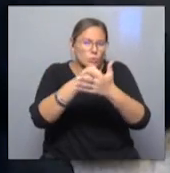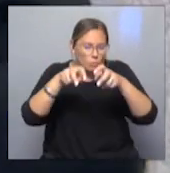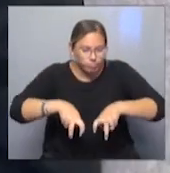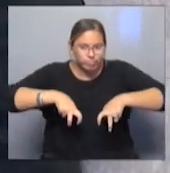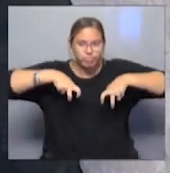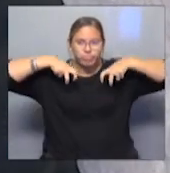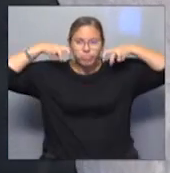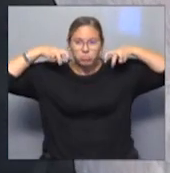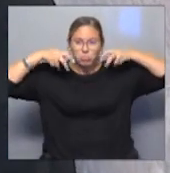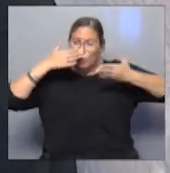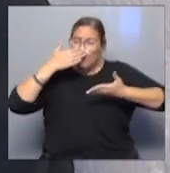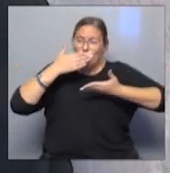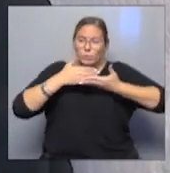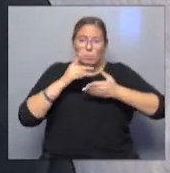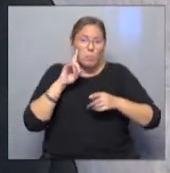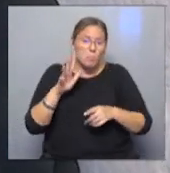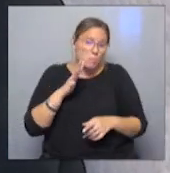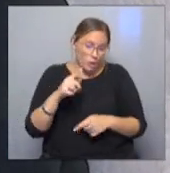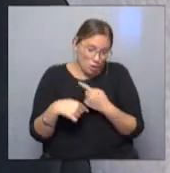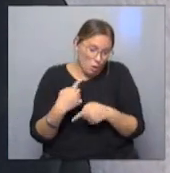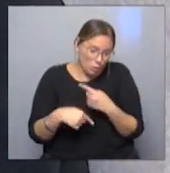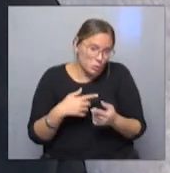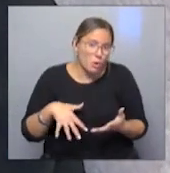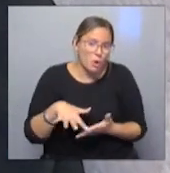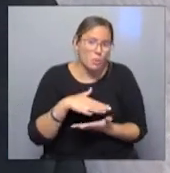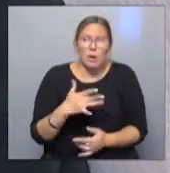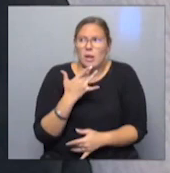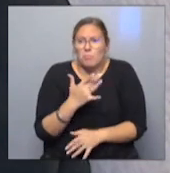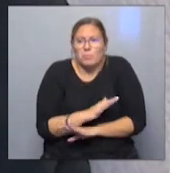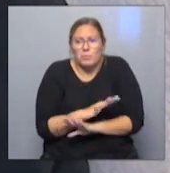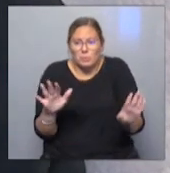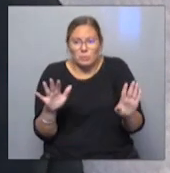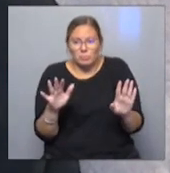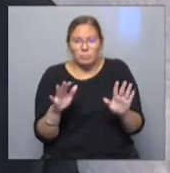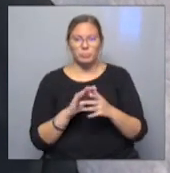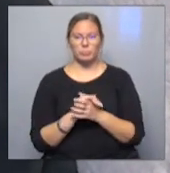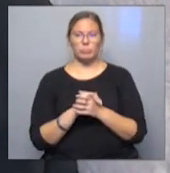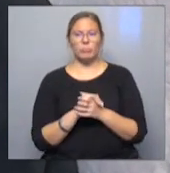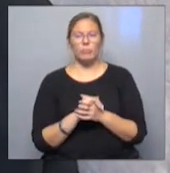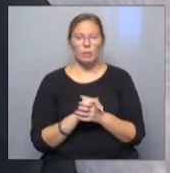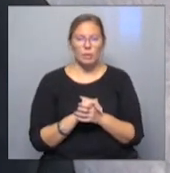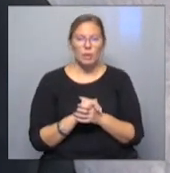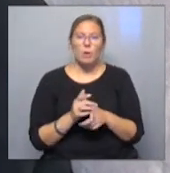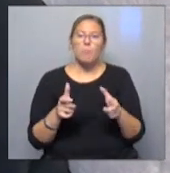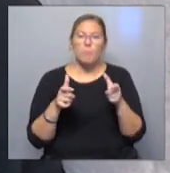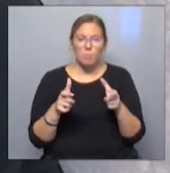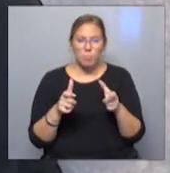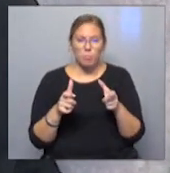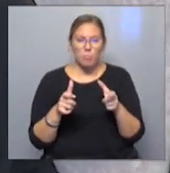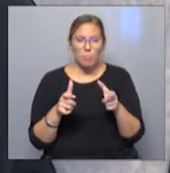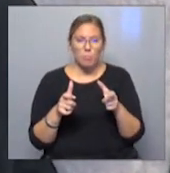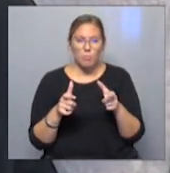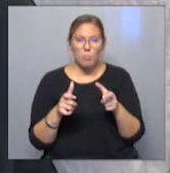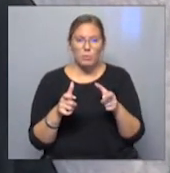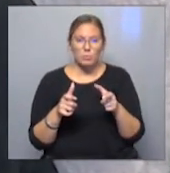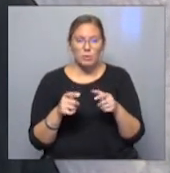¿no? Supongo que eso se habrá conservado porque es un lugar formidable. Y por suerte, bueno,